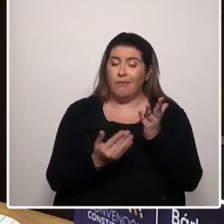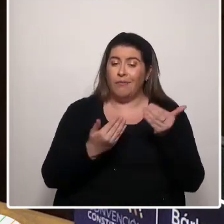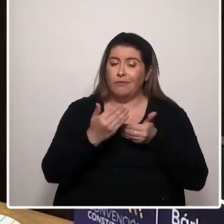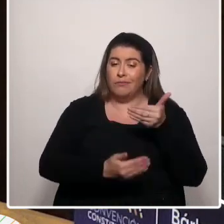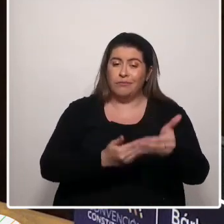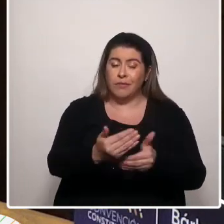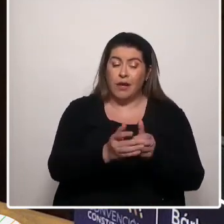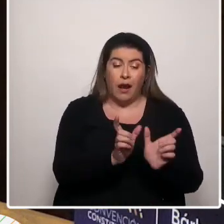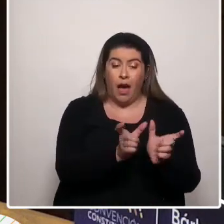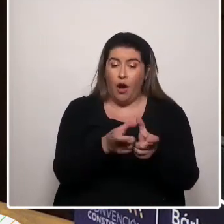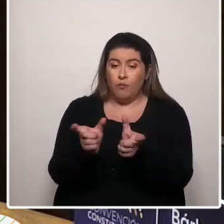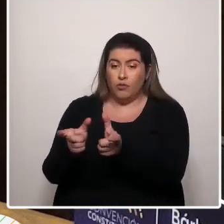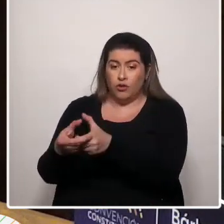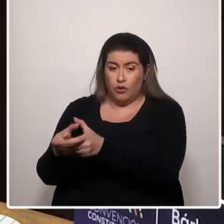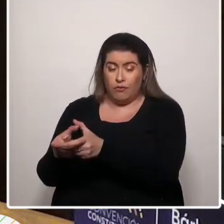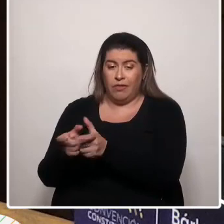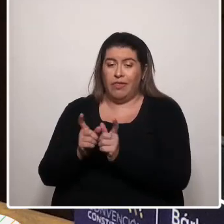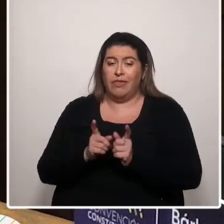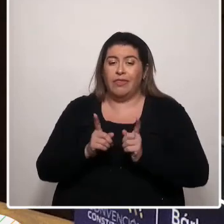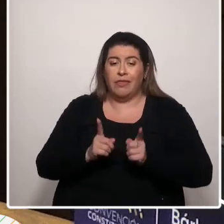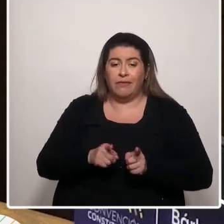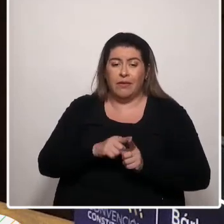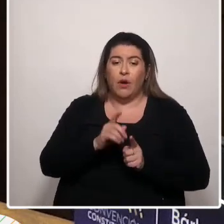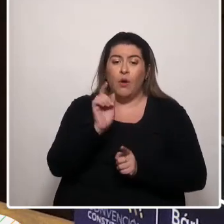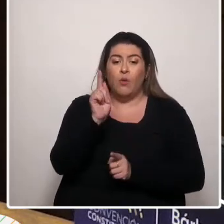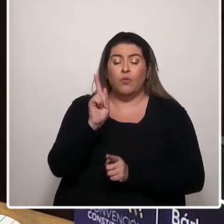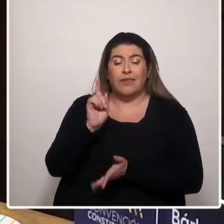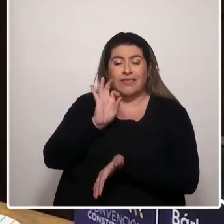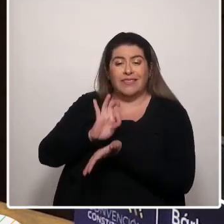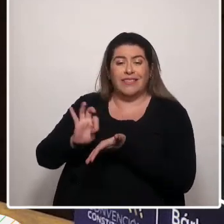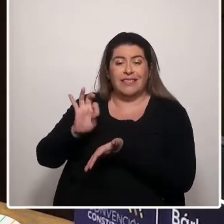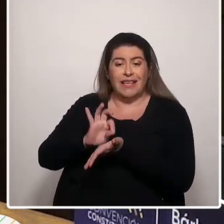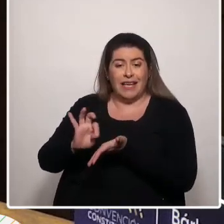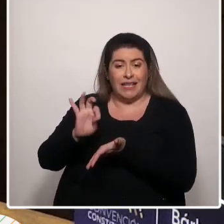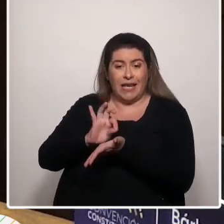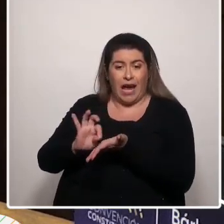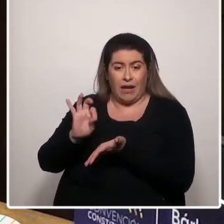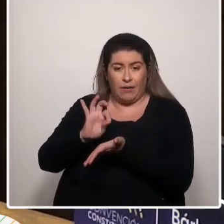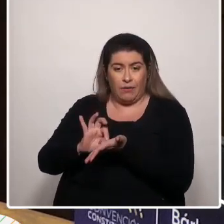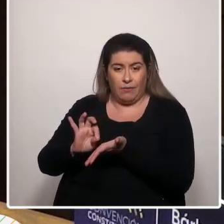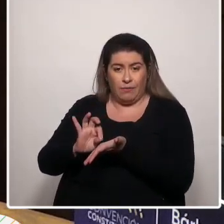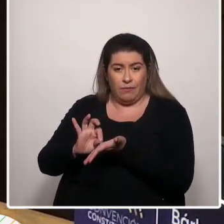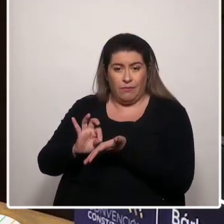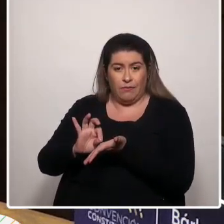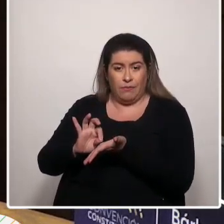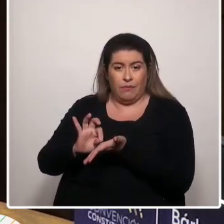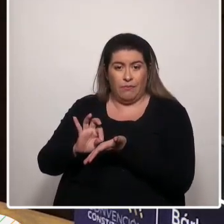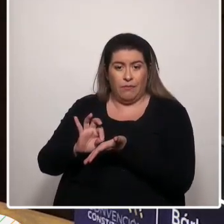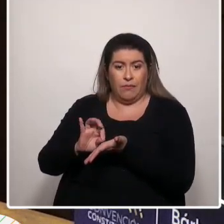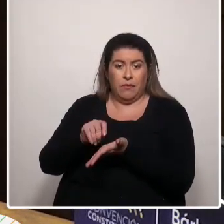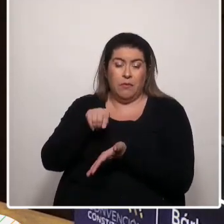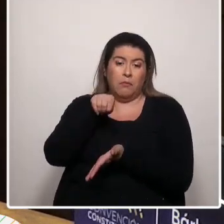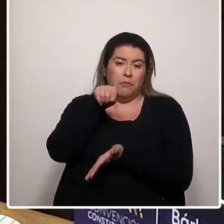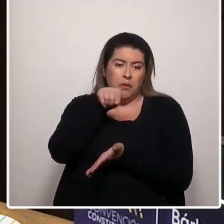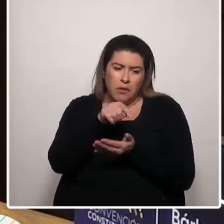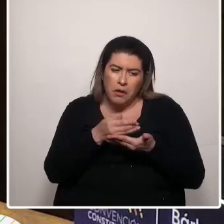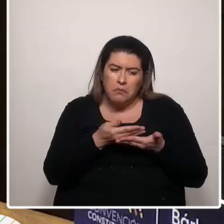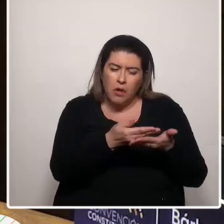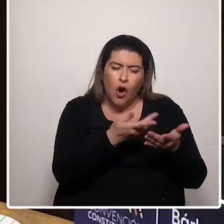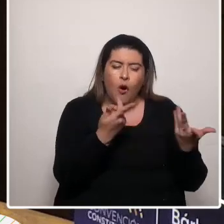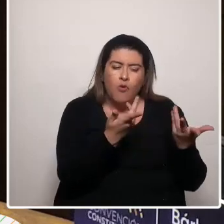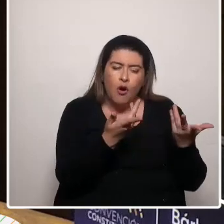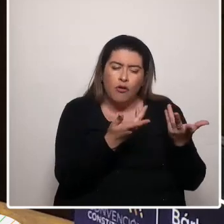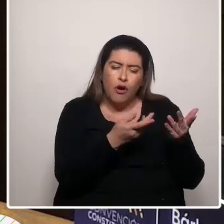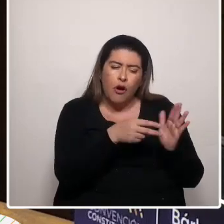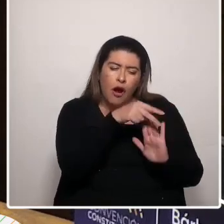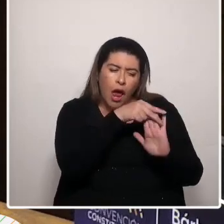cada comisión deberá contar con a lo menos una secretaria o secretario que no está disponible para poder interpretar la norma de funcionamiento, como